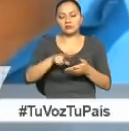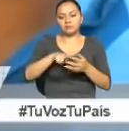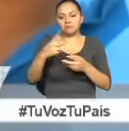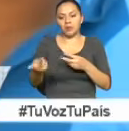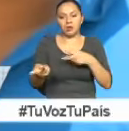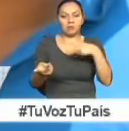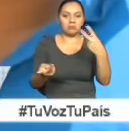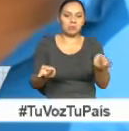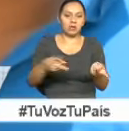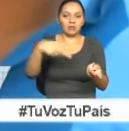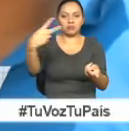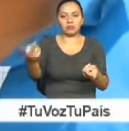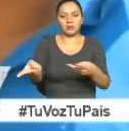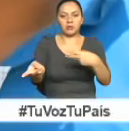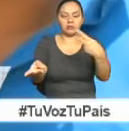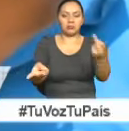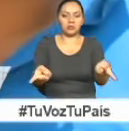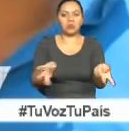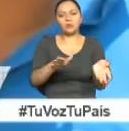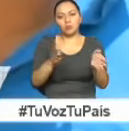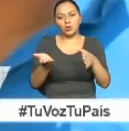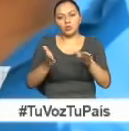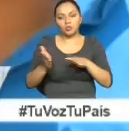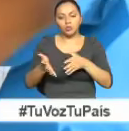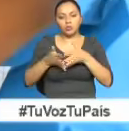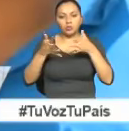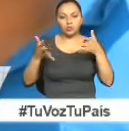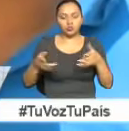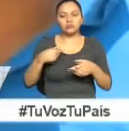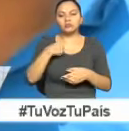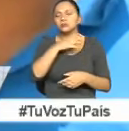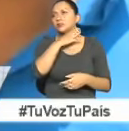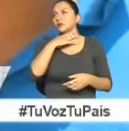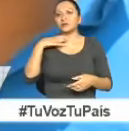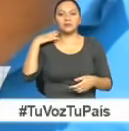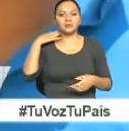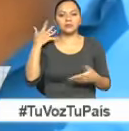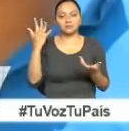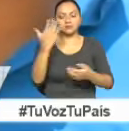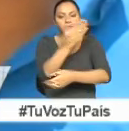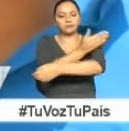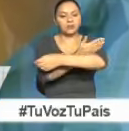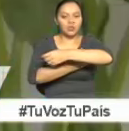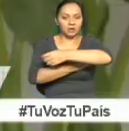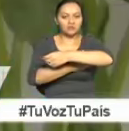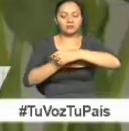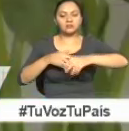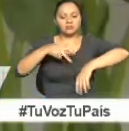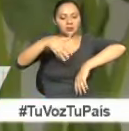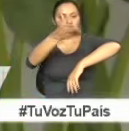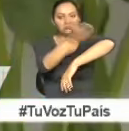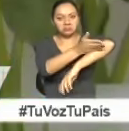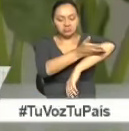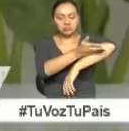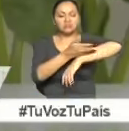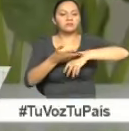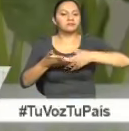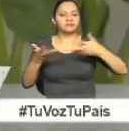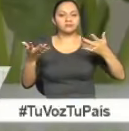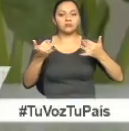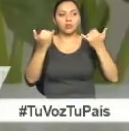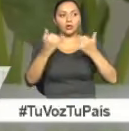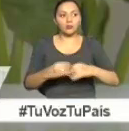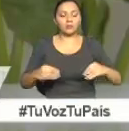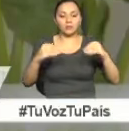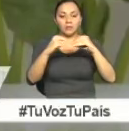suelo, todos muertos ahí. Hay unos que sin cabeza, hay otros que sin brazos, sin piernas. Vamos a sembrar más